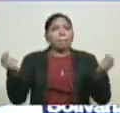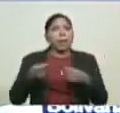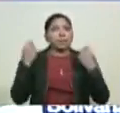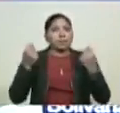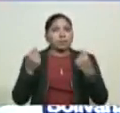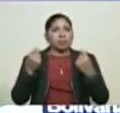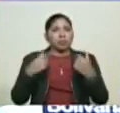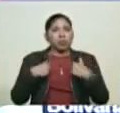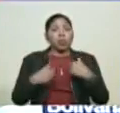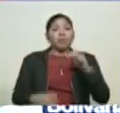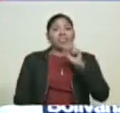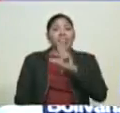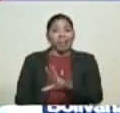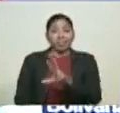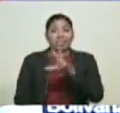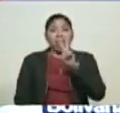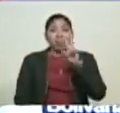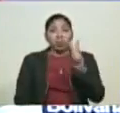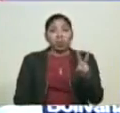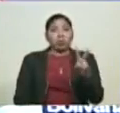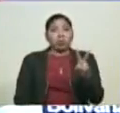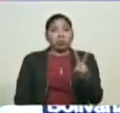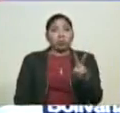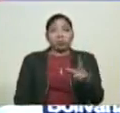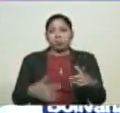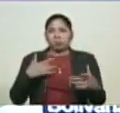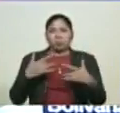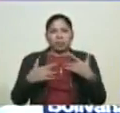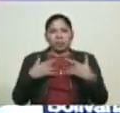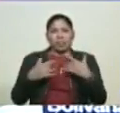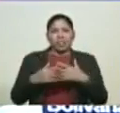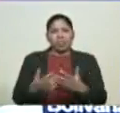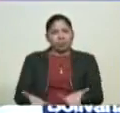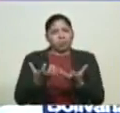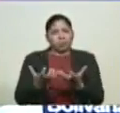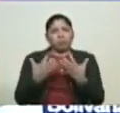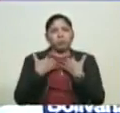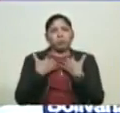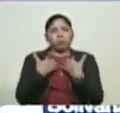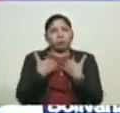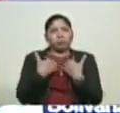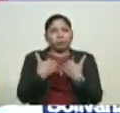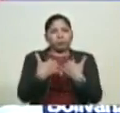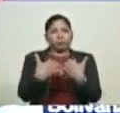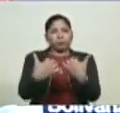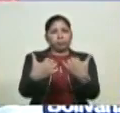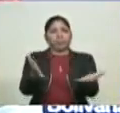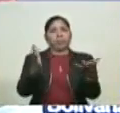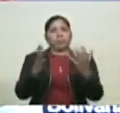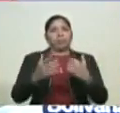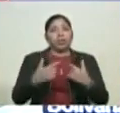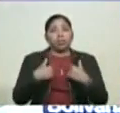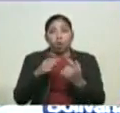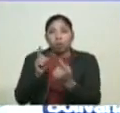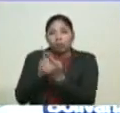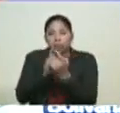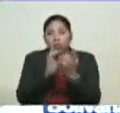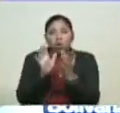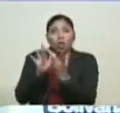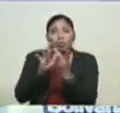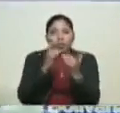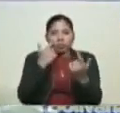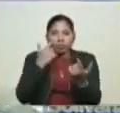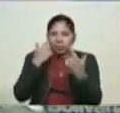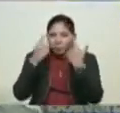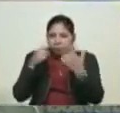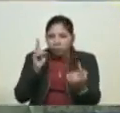hicimos 32 eventos masivos. Tuve contacto aproximadamente con unas 5 millones de personas directo, con mis ojos,